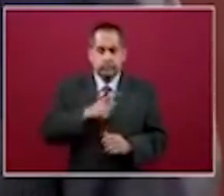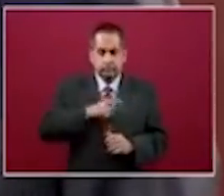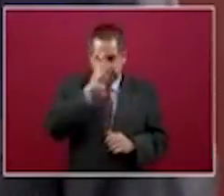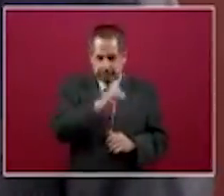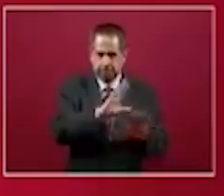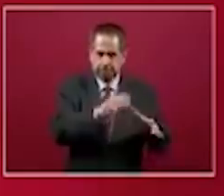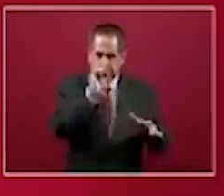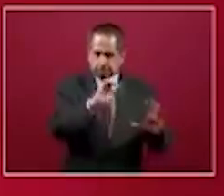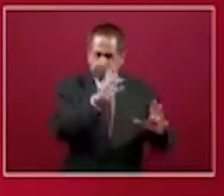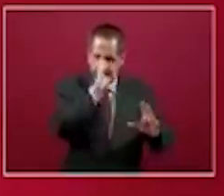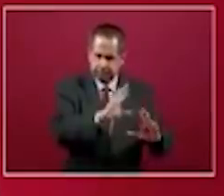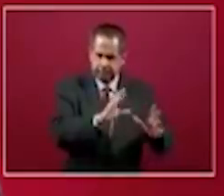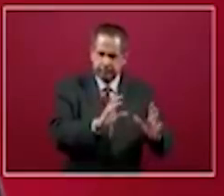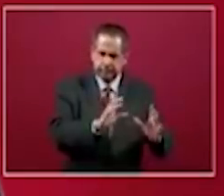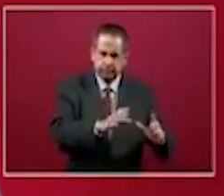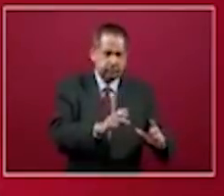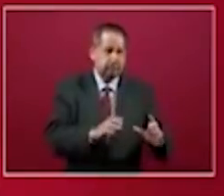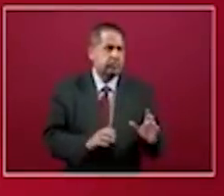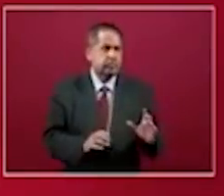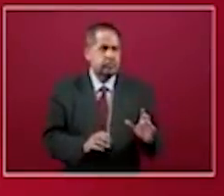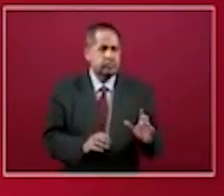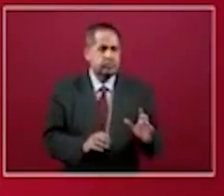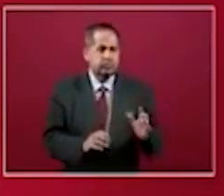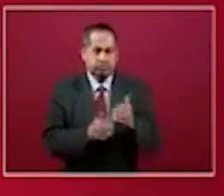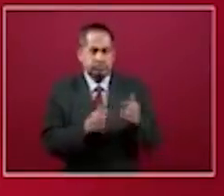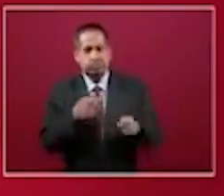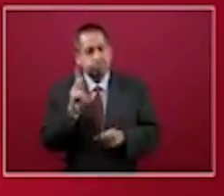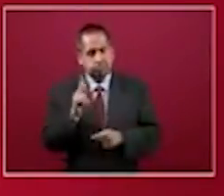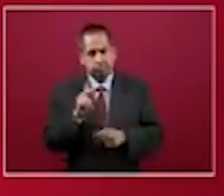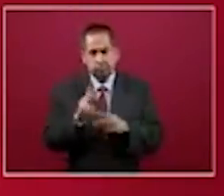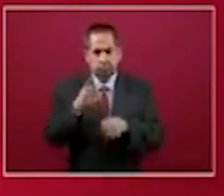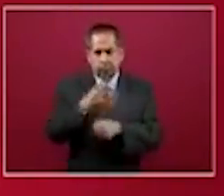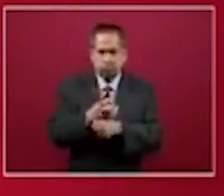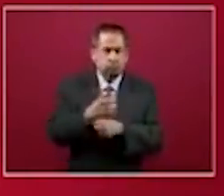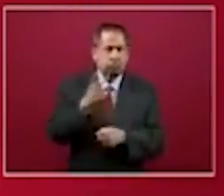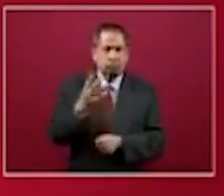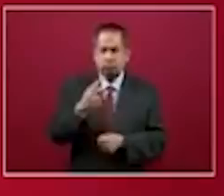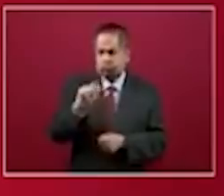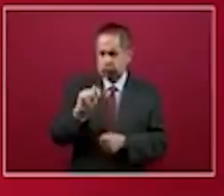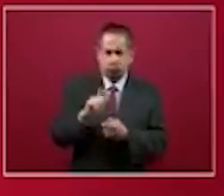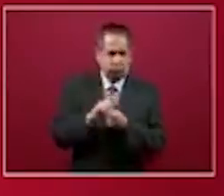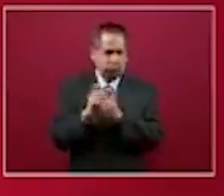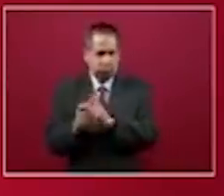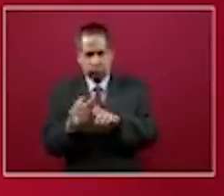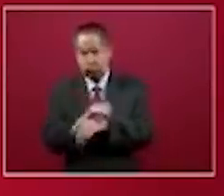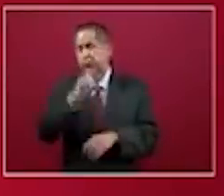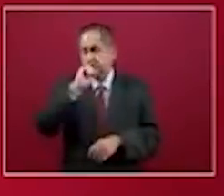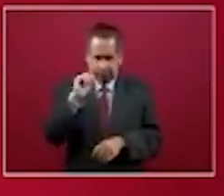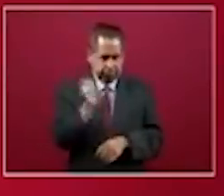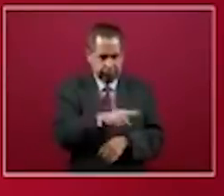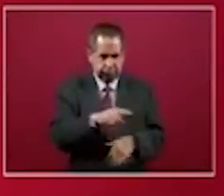respetando la autonomía de los sindicatos, pero la cuarta transformación implica